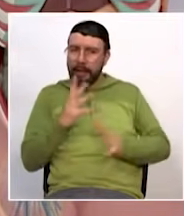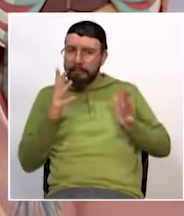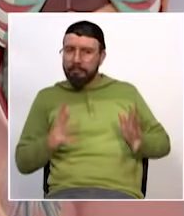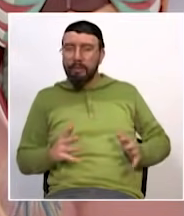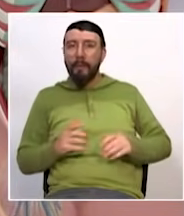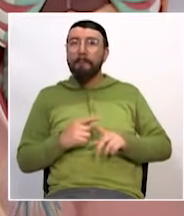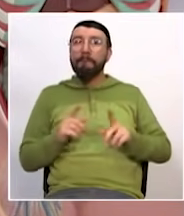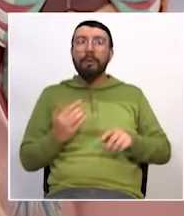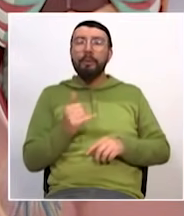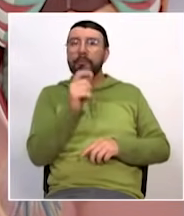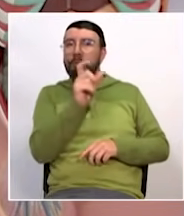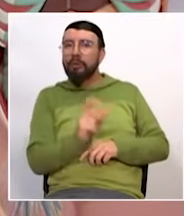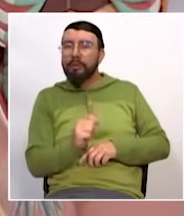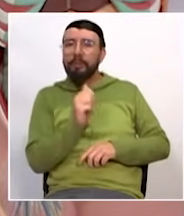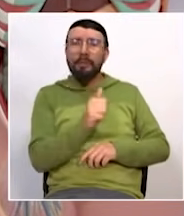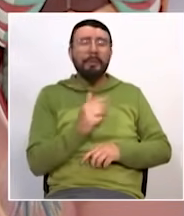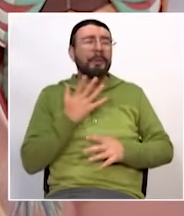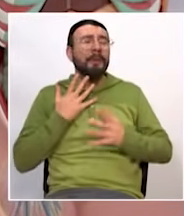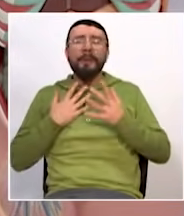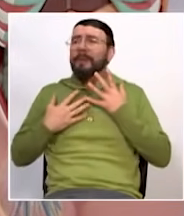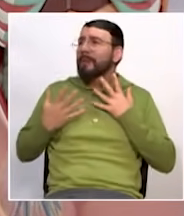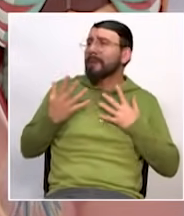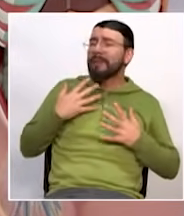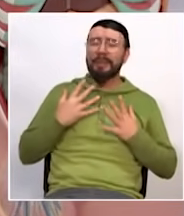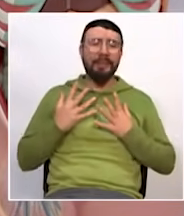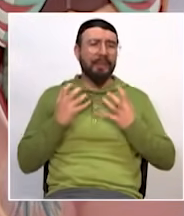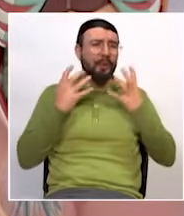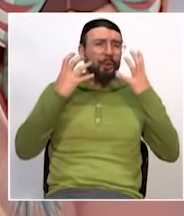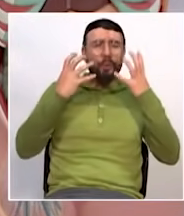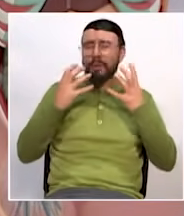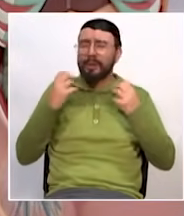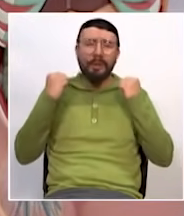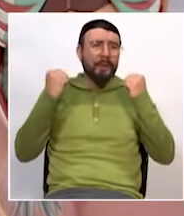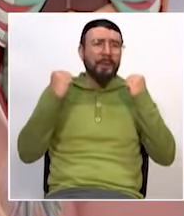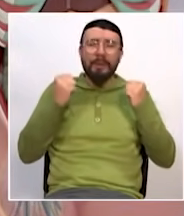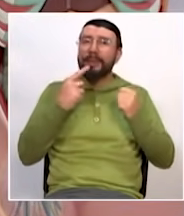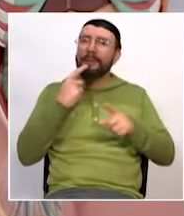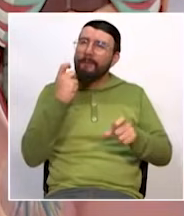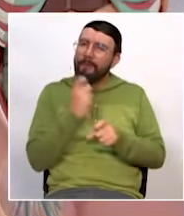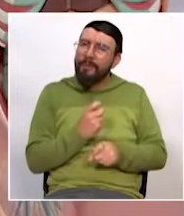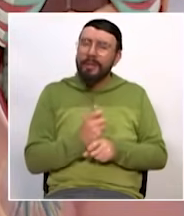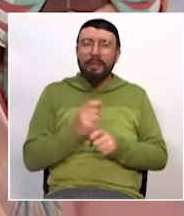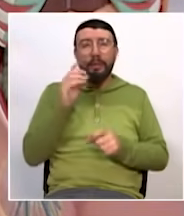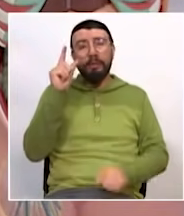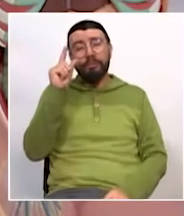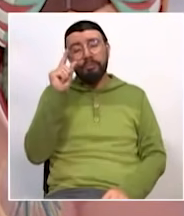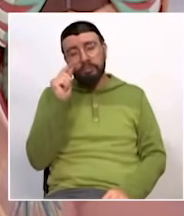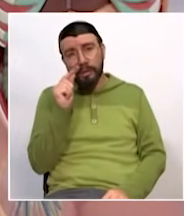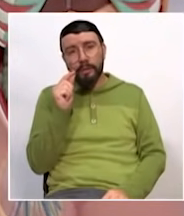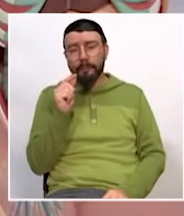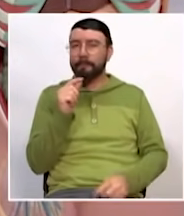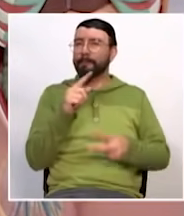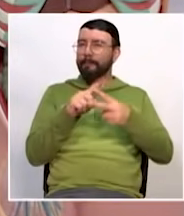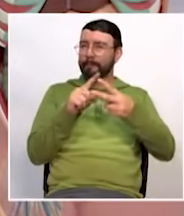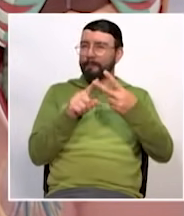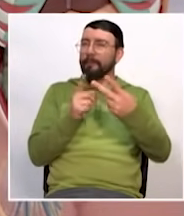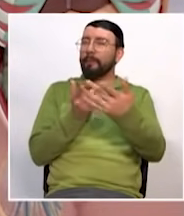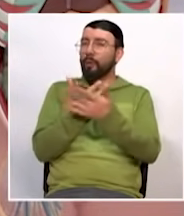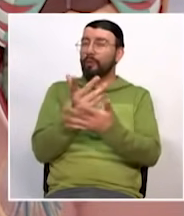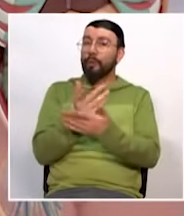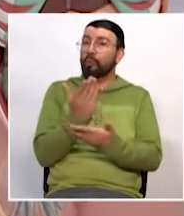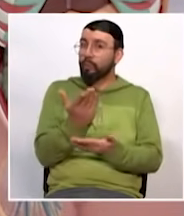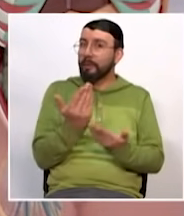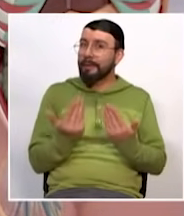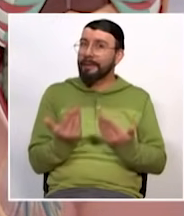por tensión y por estrés le cuesta dificultad dormir dos trucos elementales que pueden serle de